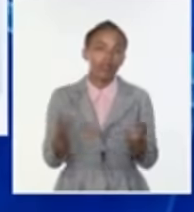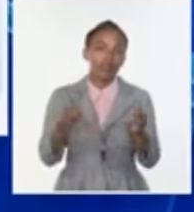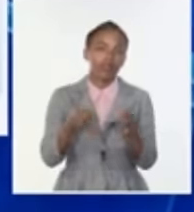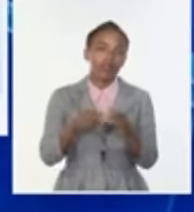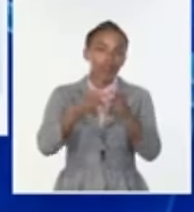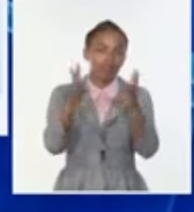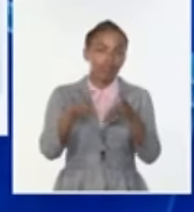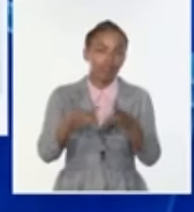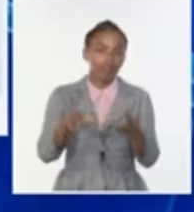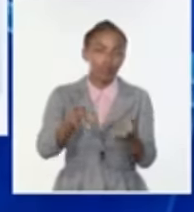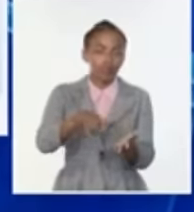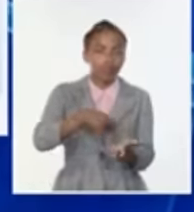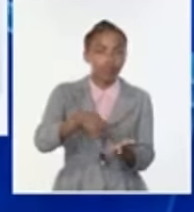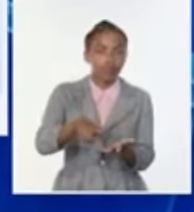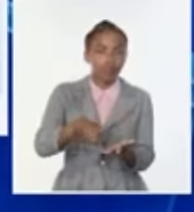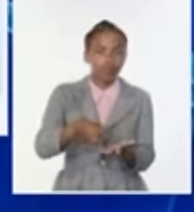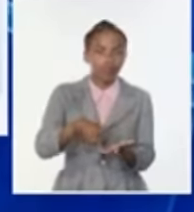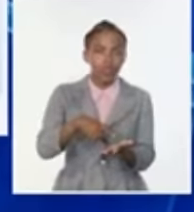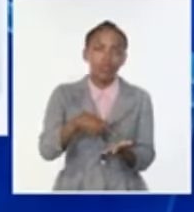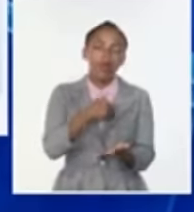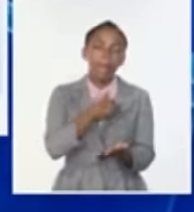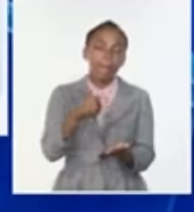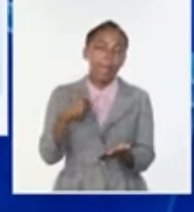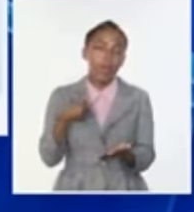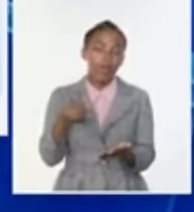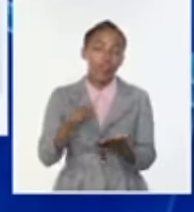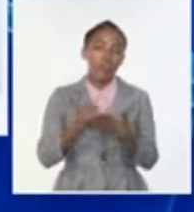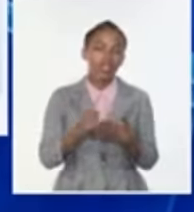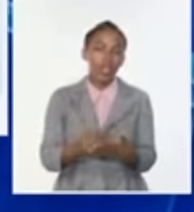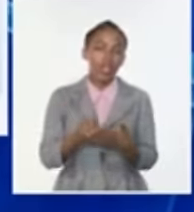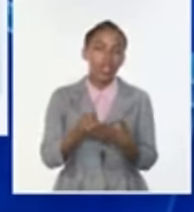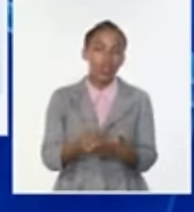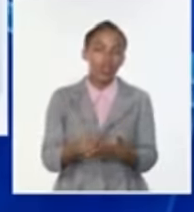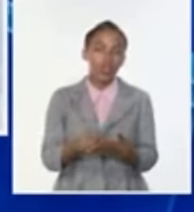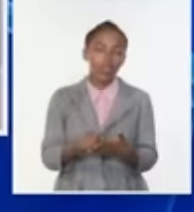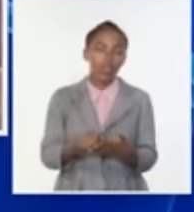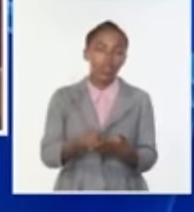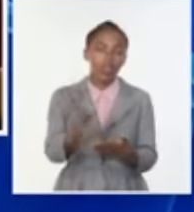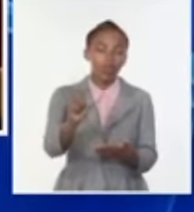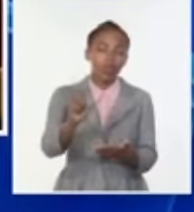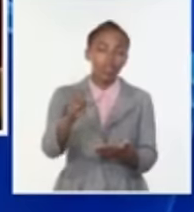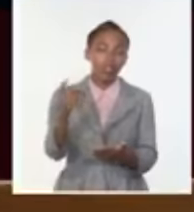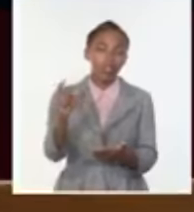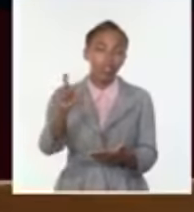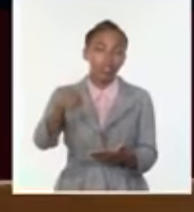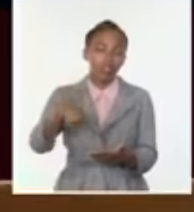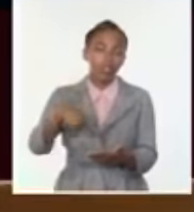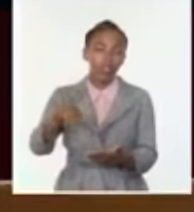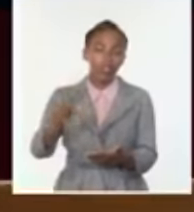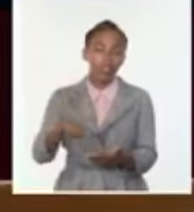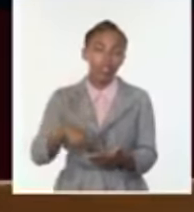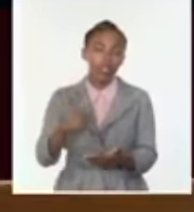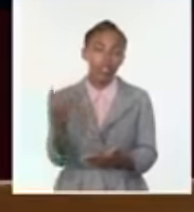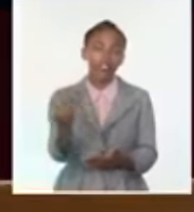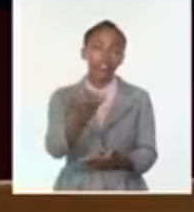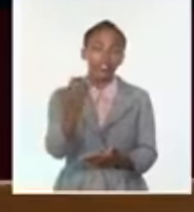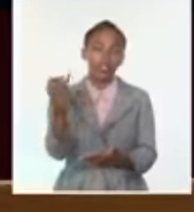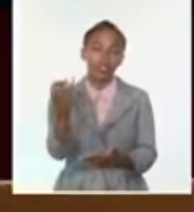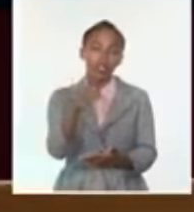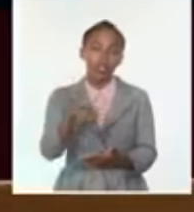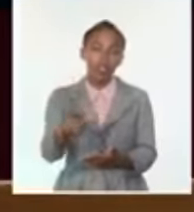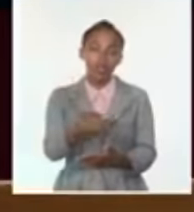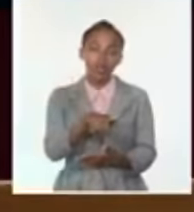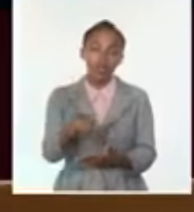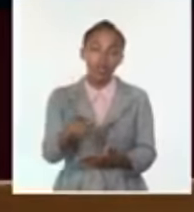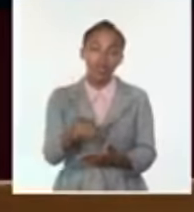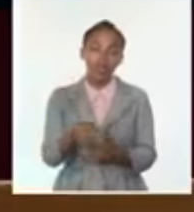de gobierno, que les permitan realizar operaciones con tarjetas internacionales, así como el uso de billeteras